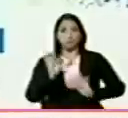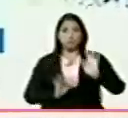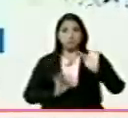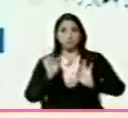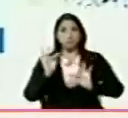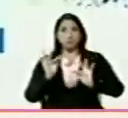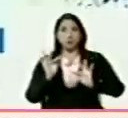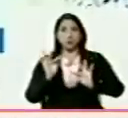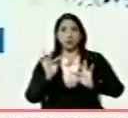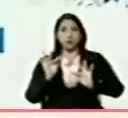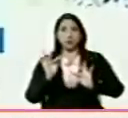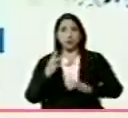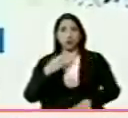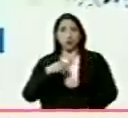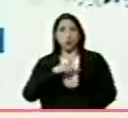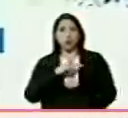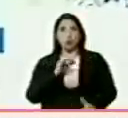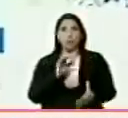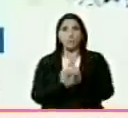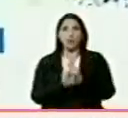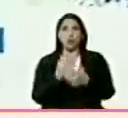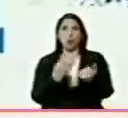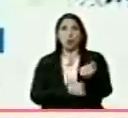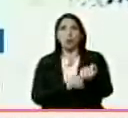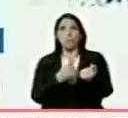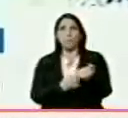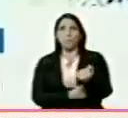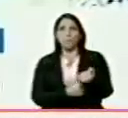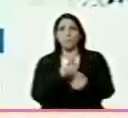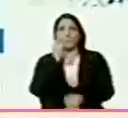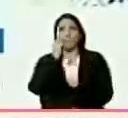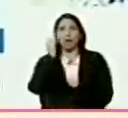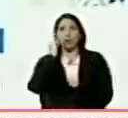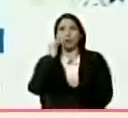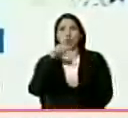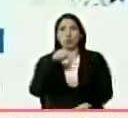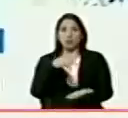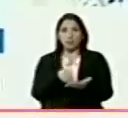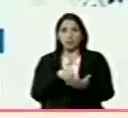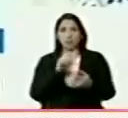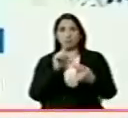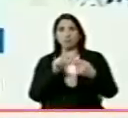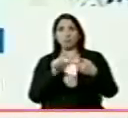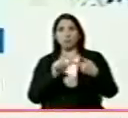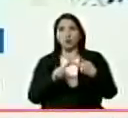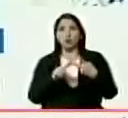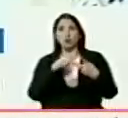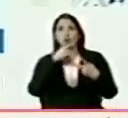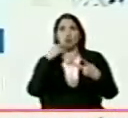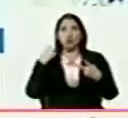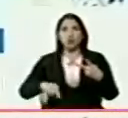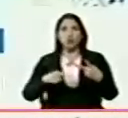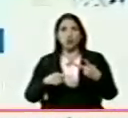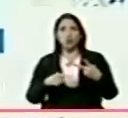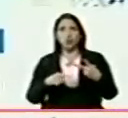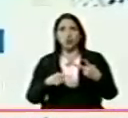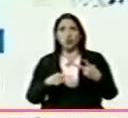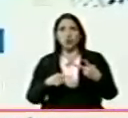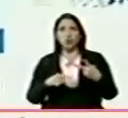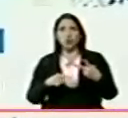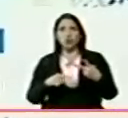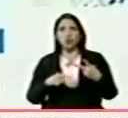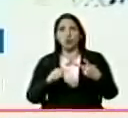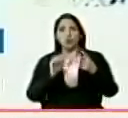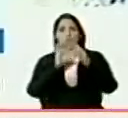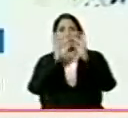de los nuestros amigos y hermanos de Irán, de Rusia, de la